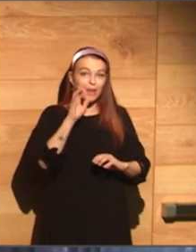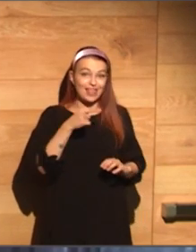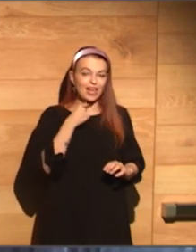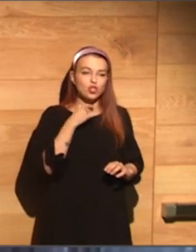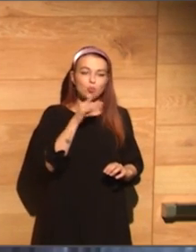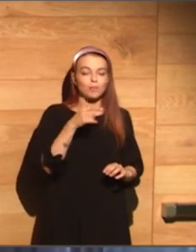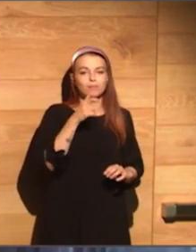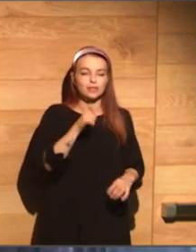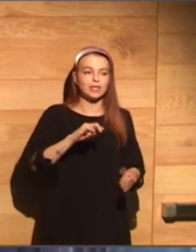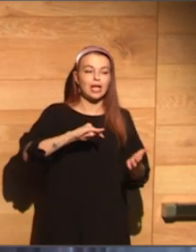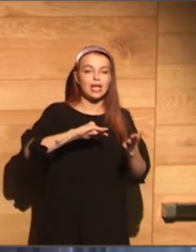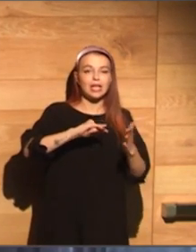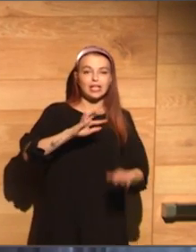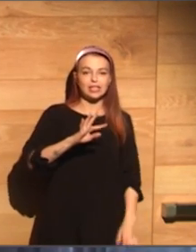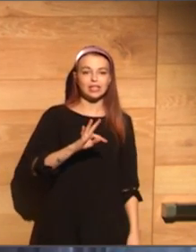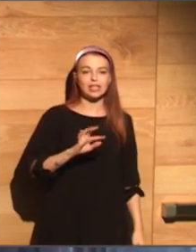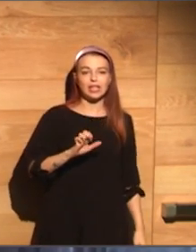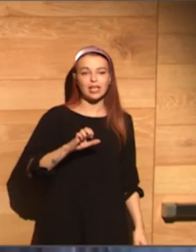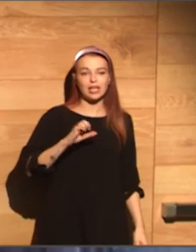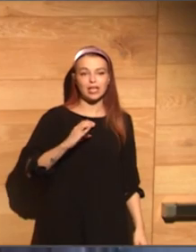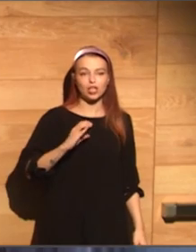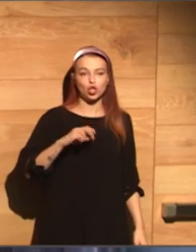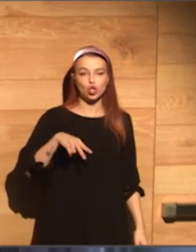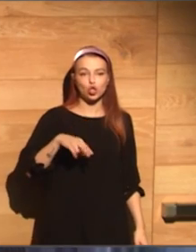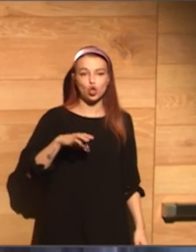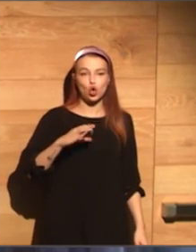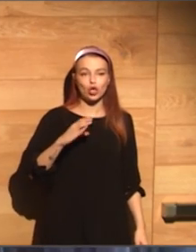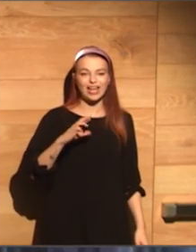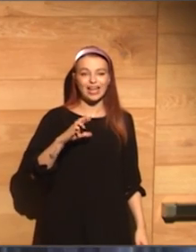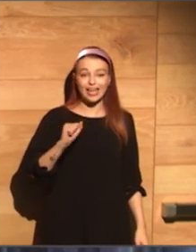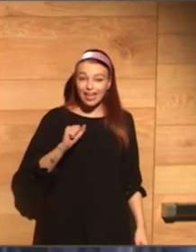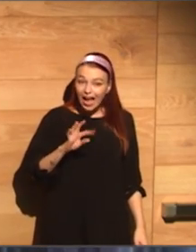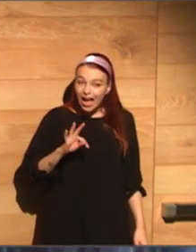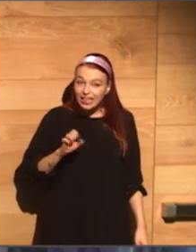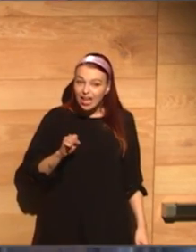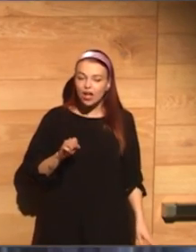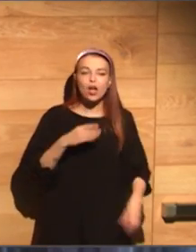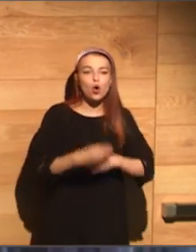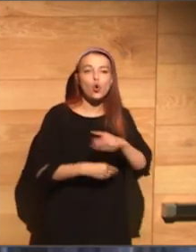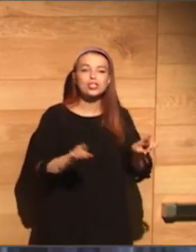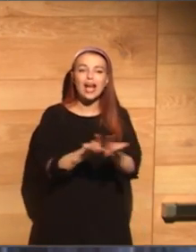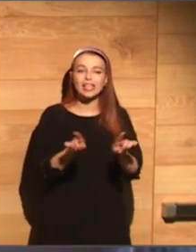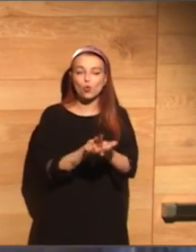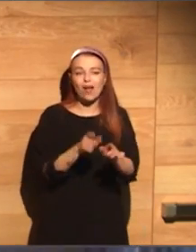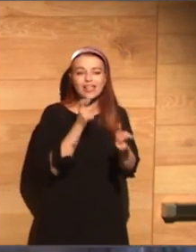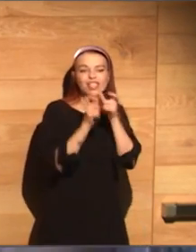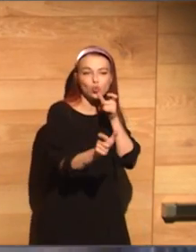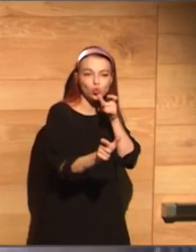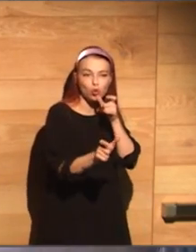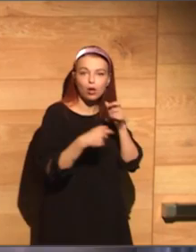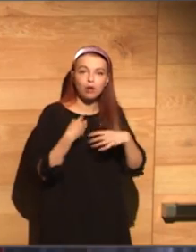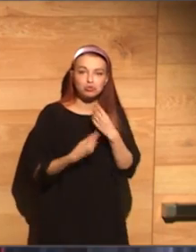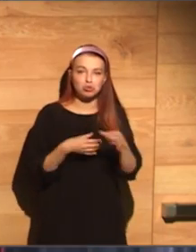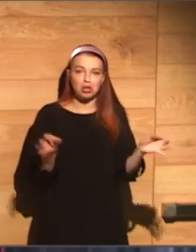palabra tecnócrata se utilice como insulto. Es una cosa que me parece graciosísima. Porque, yo no lo he hecho, ¿eh? No, tú no lo has hecho. Yo tengo un montón de